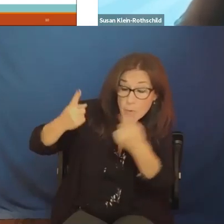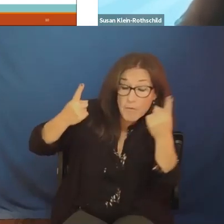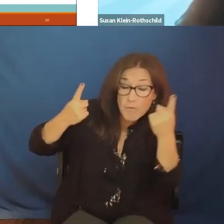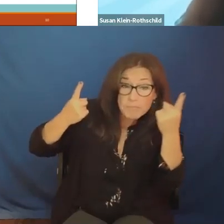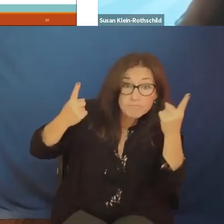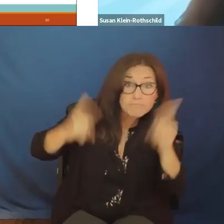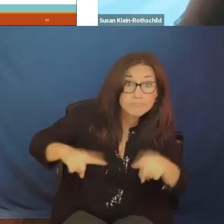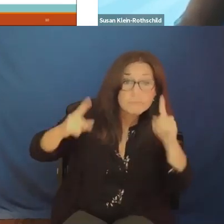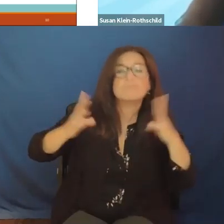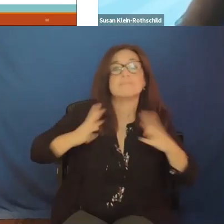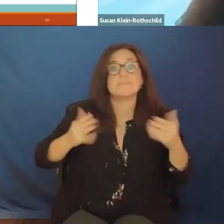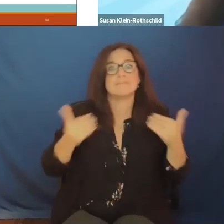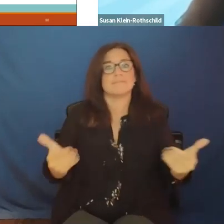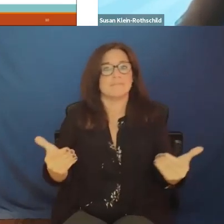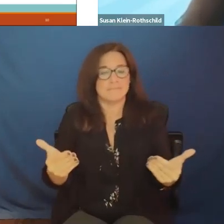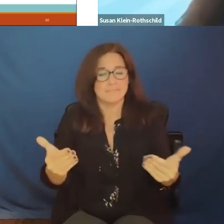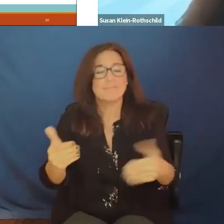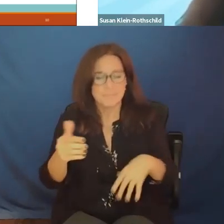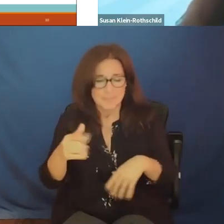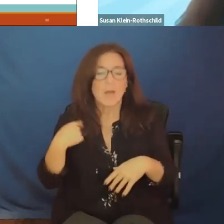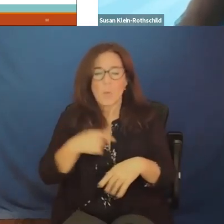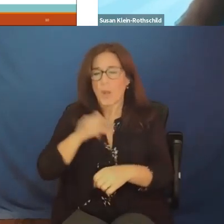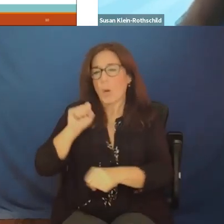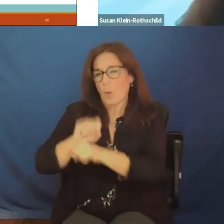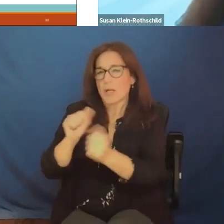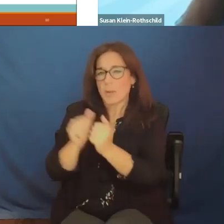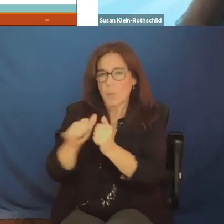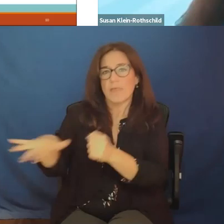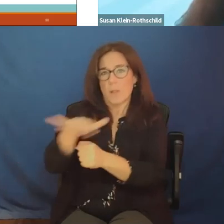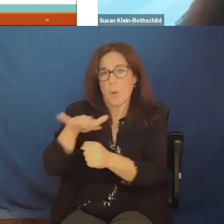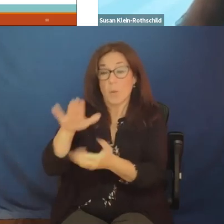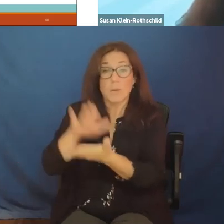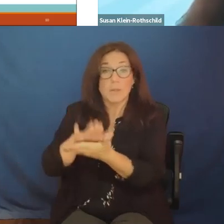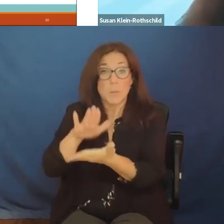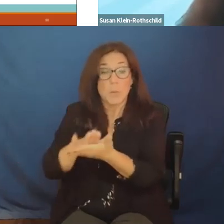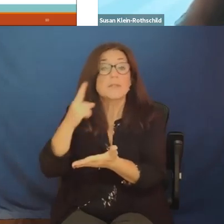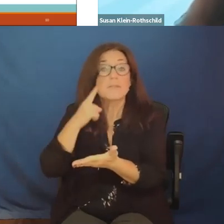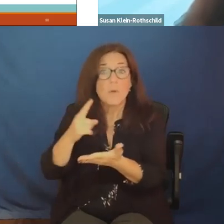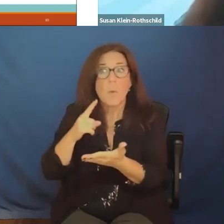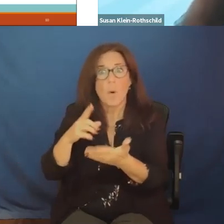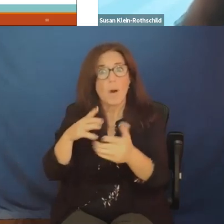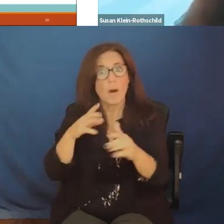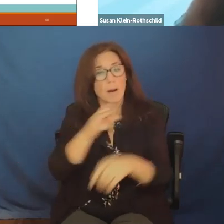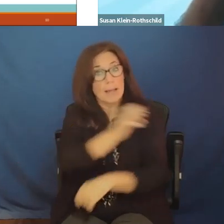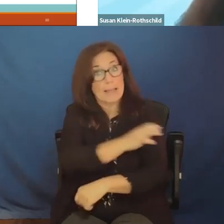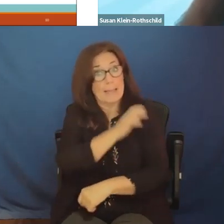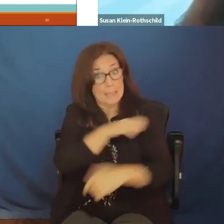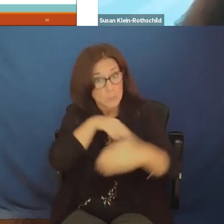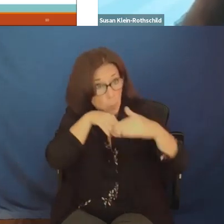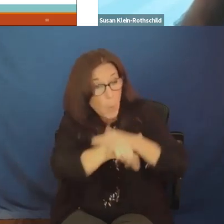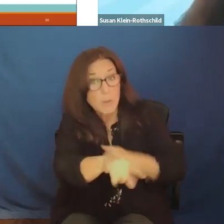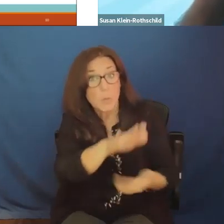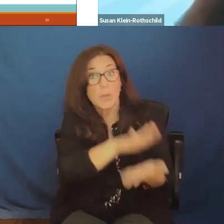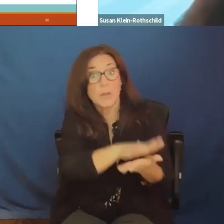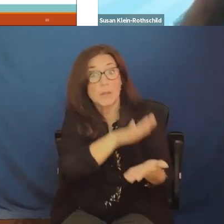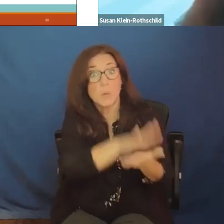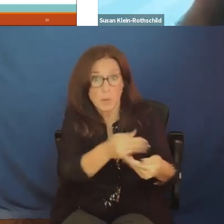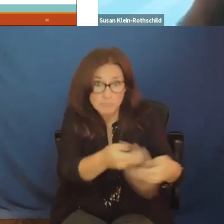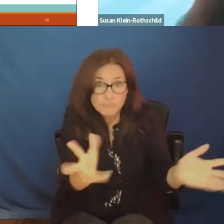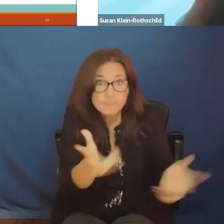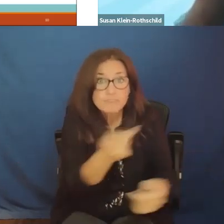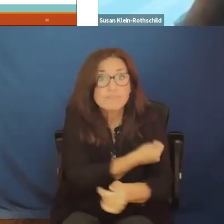final mañana podemos empezar el jueves y estamos trabajando con las escuelas para traer clínicas a las escuelas para que estén disponibles las